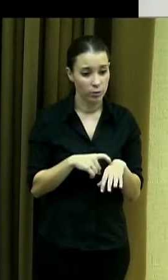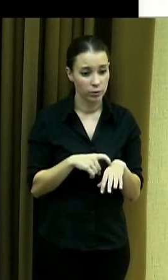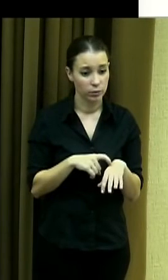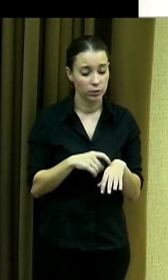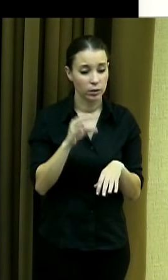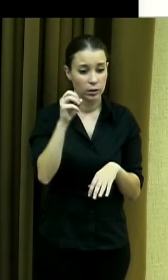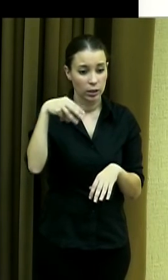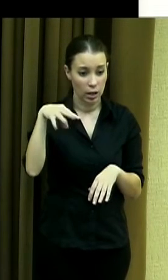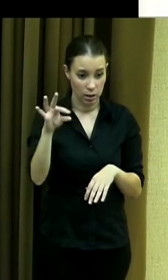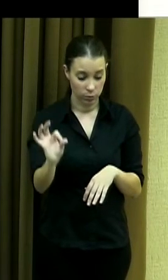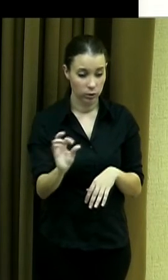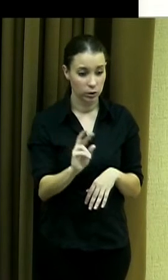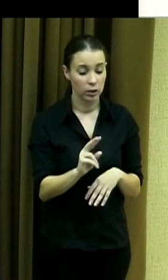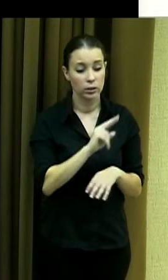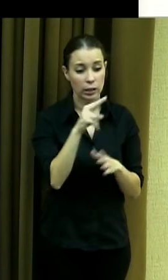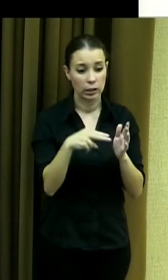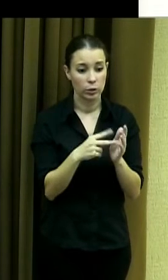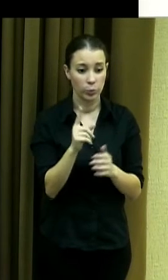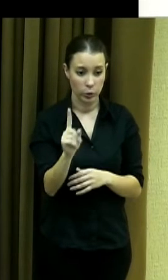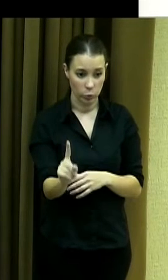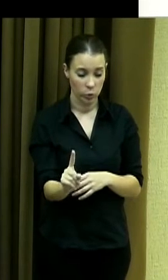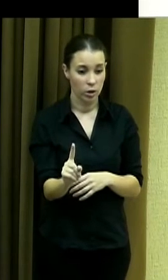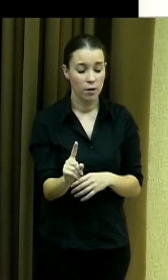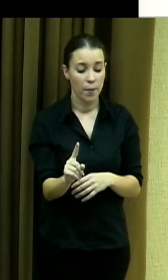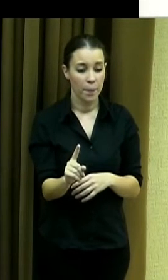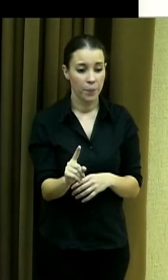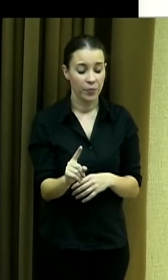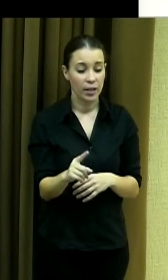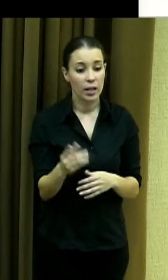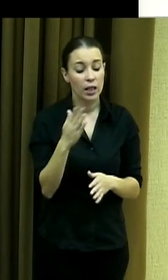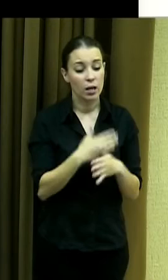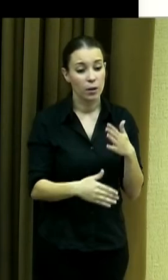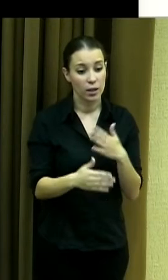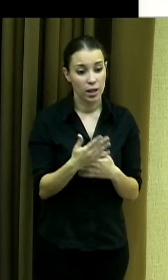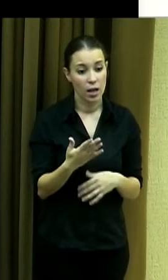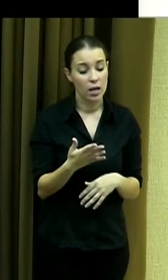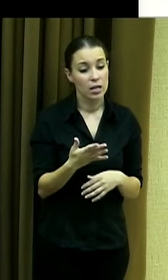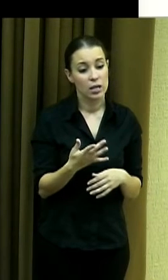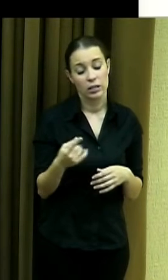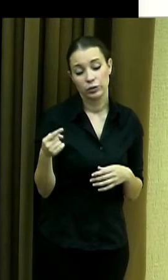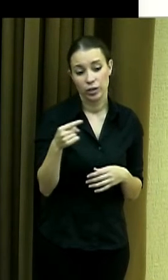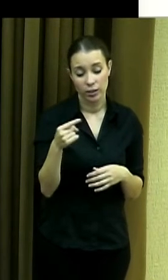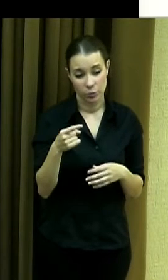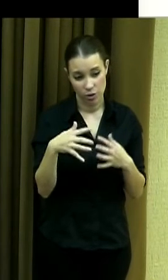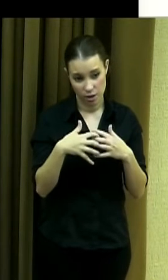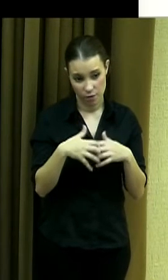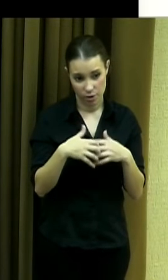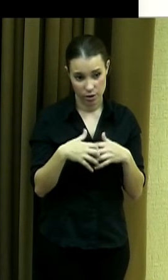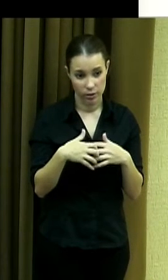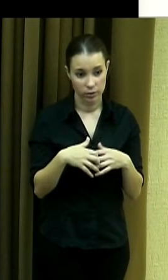la OMS de 2001, donde la discapacidad es la parte negativa del funcionamiento. El